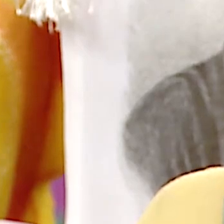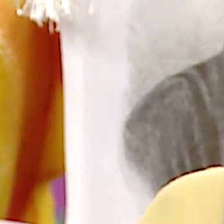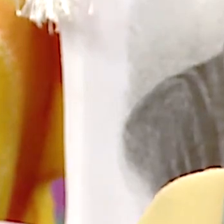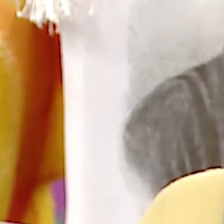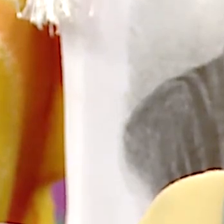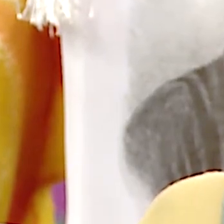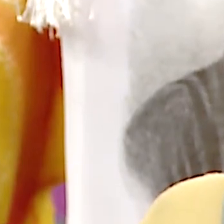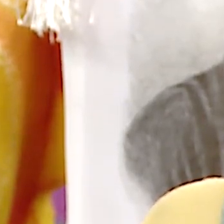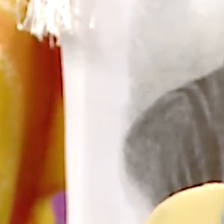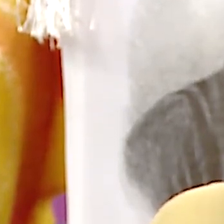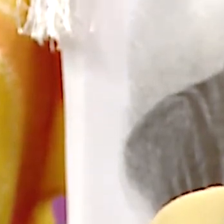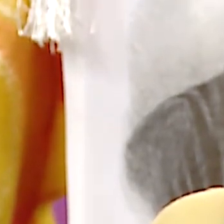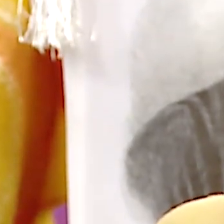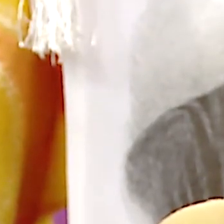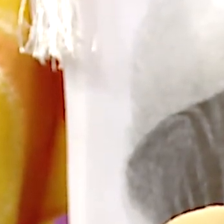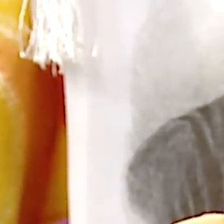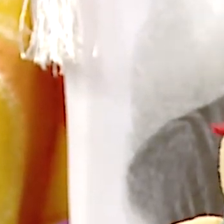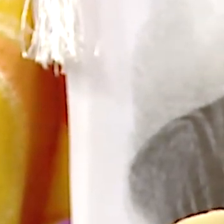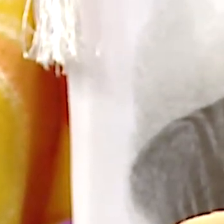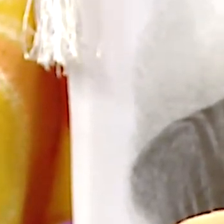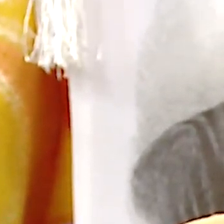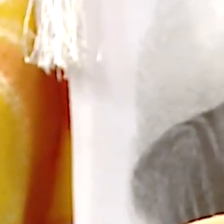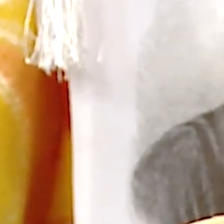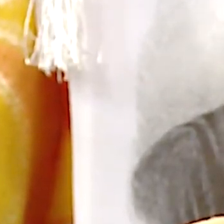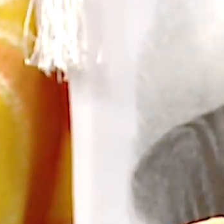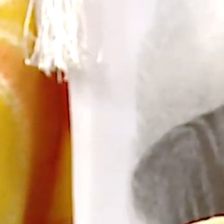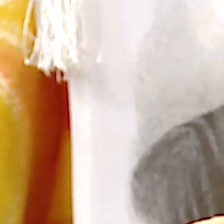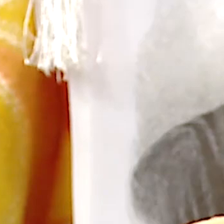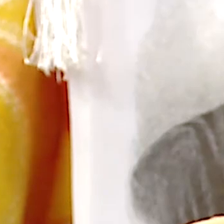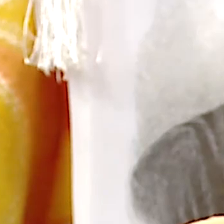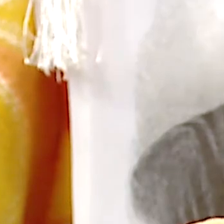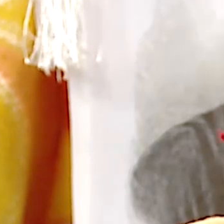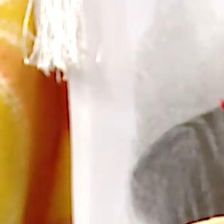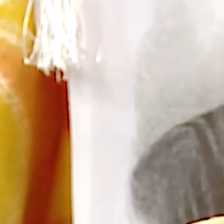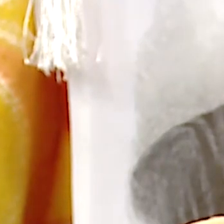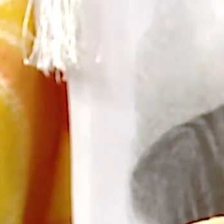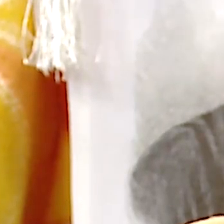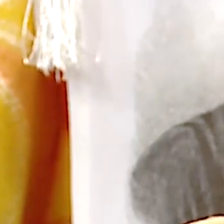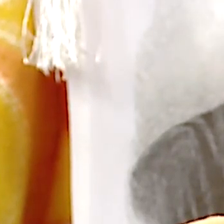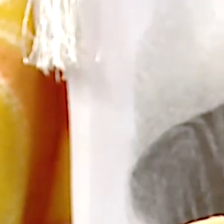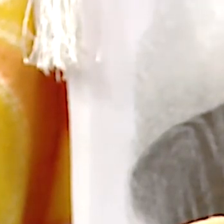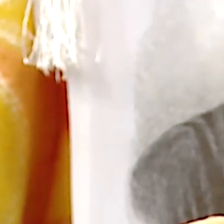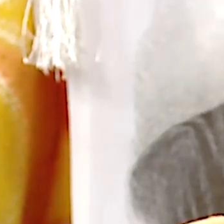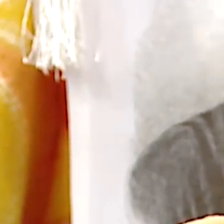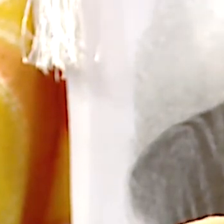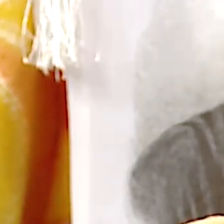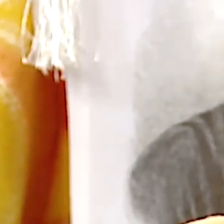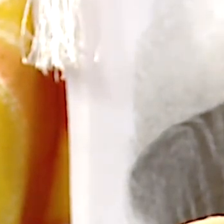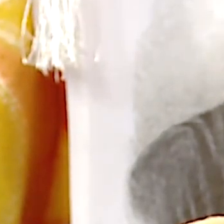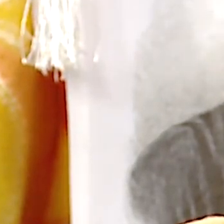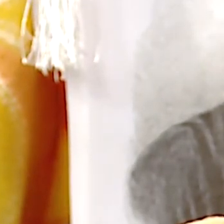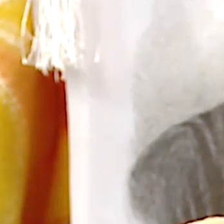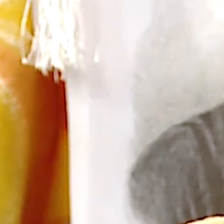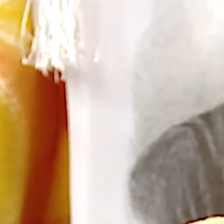La repito, en el cielo flamea, es celeste y blanca. Tiene un sol en